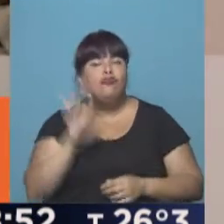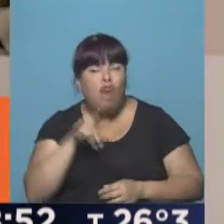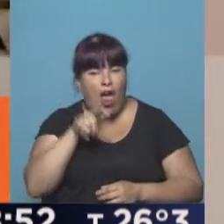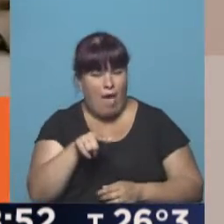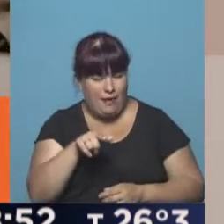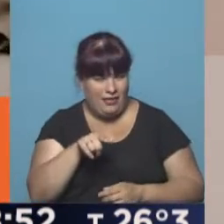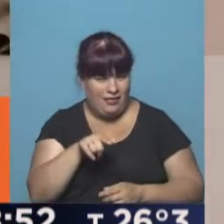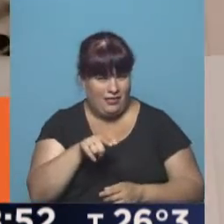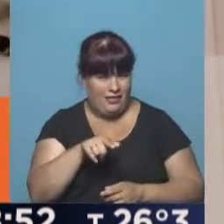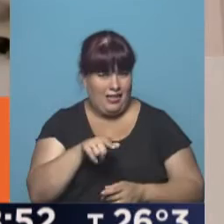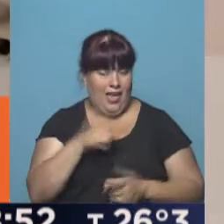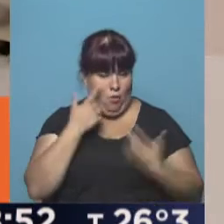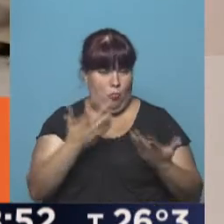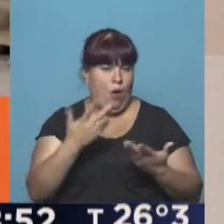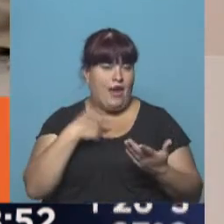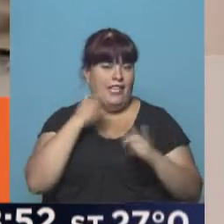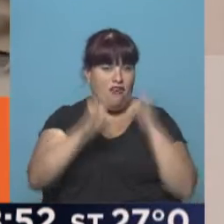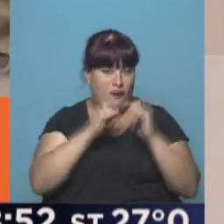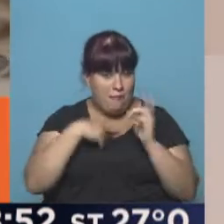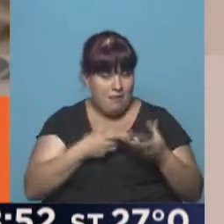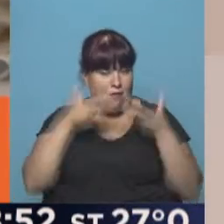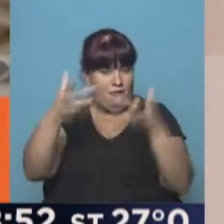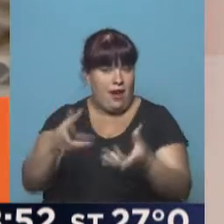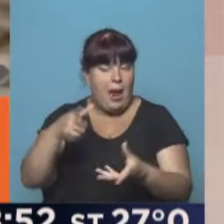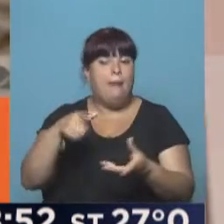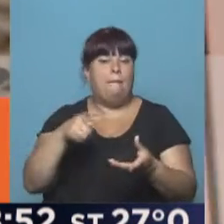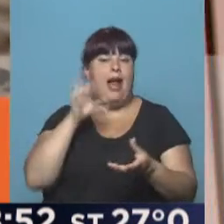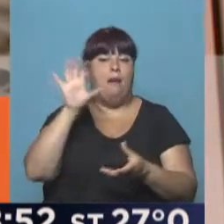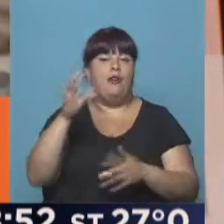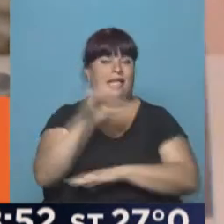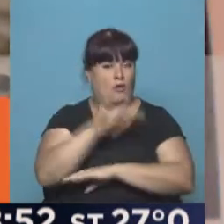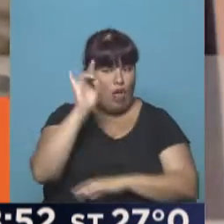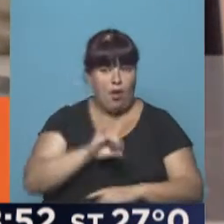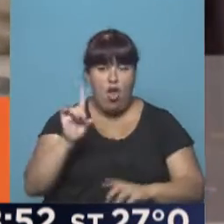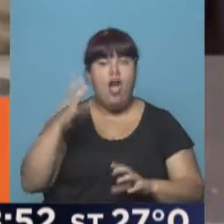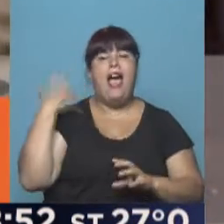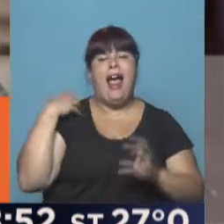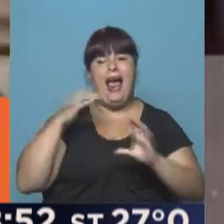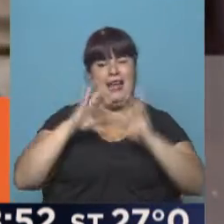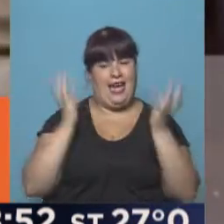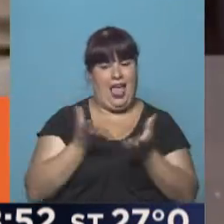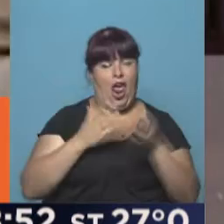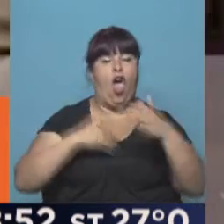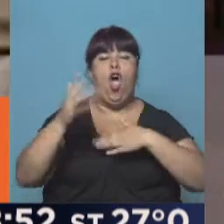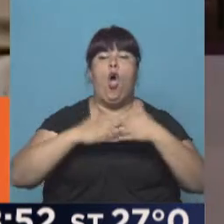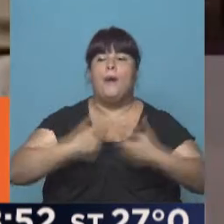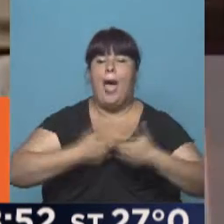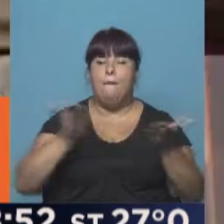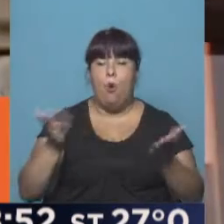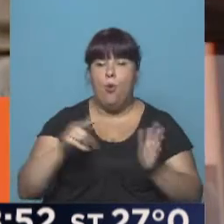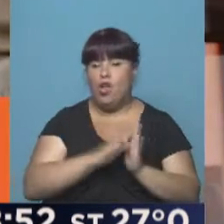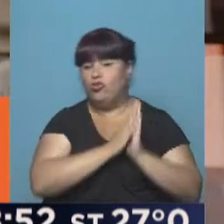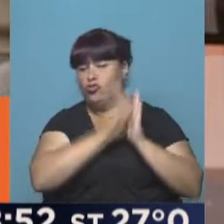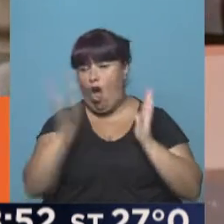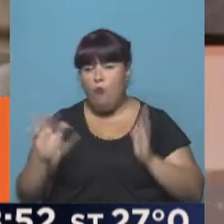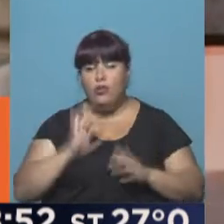solamente, y que reflejan nuestros informes, aplicable a la provincia de Santa Cruz, sino en general. La obra pública durante todo este